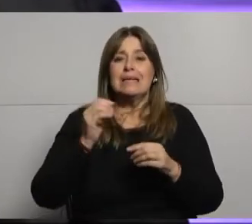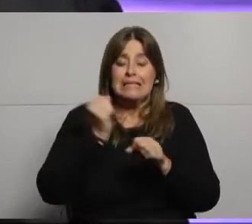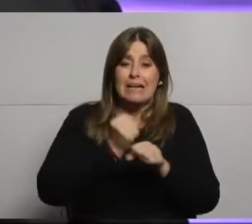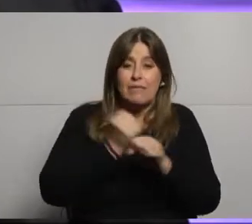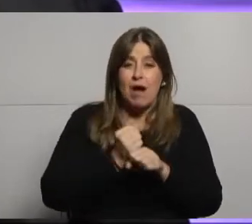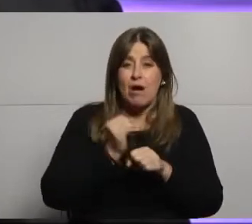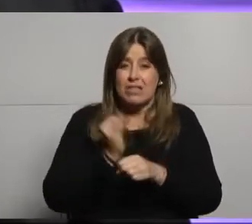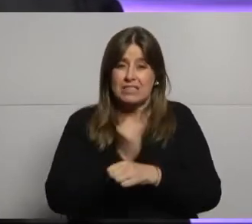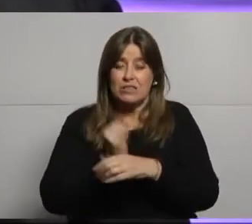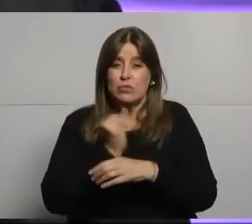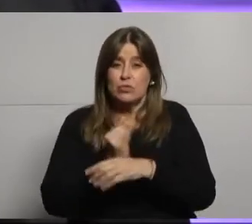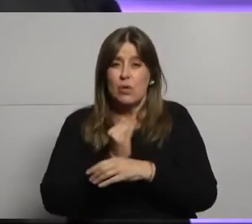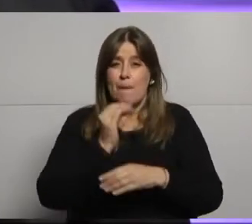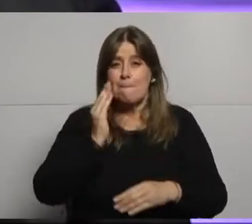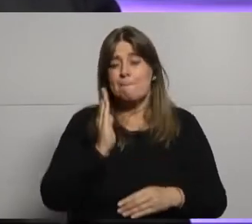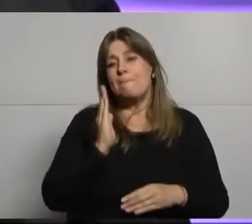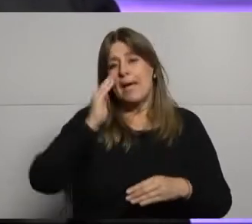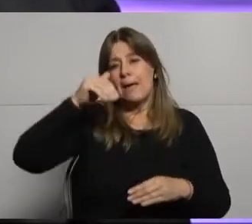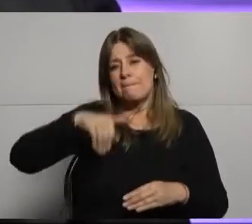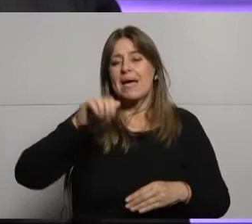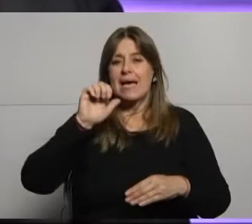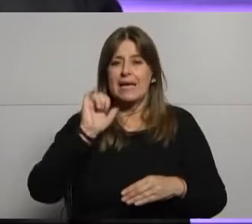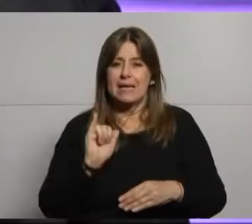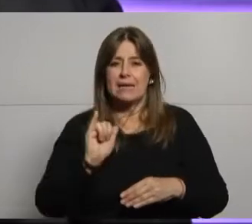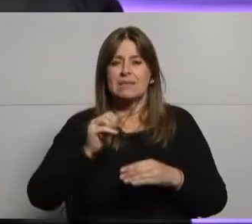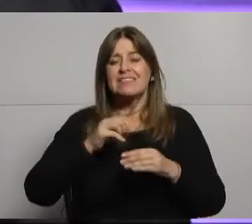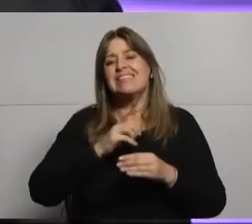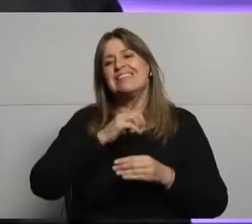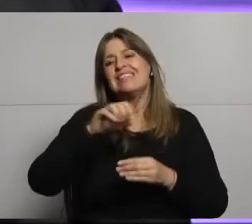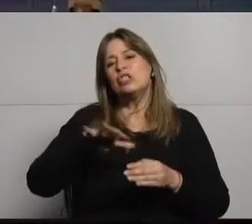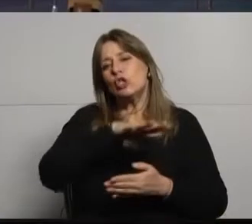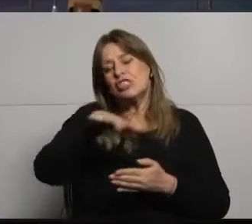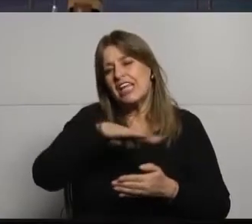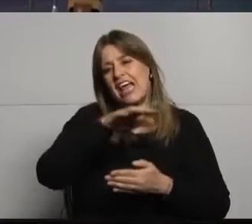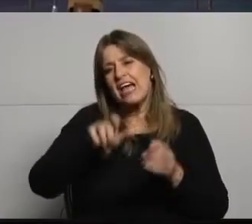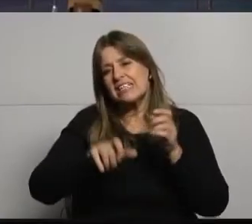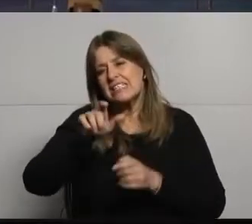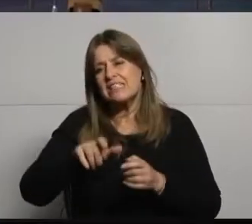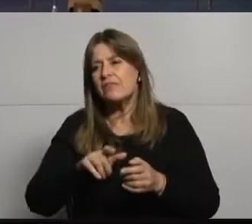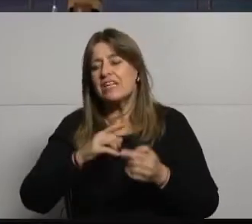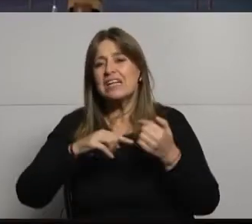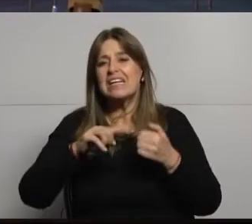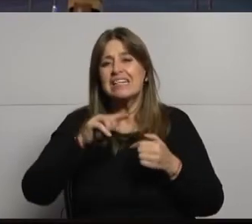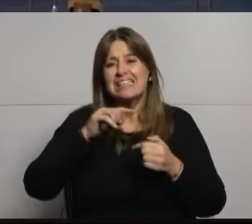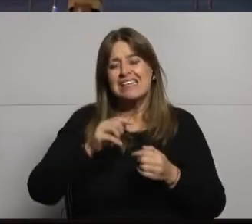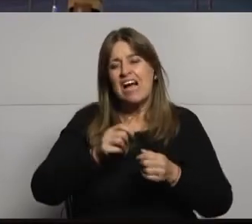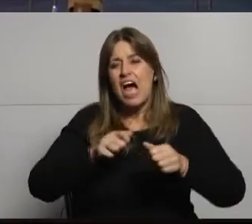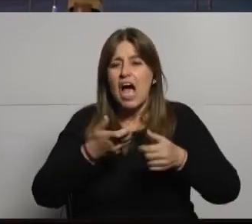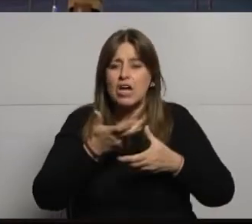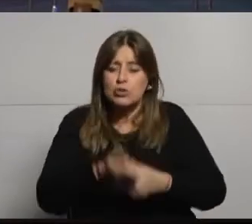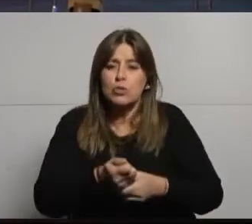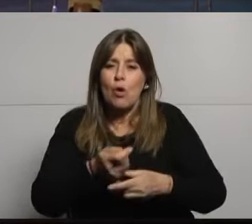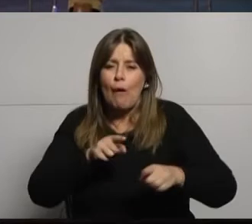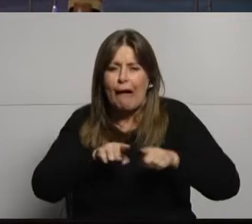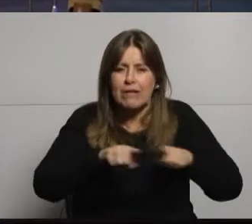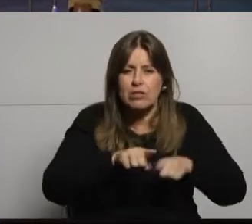del Instituto PMI, que es un instituto de la sociedad civil que ayudó muchísimo en la gestión de este tipo de